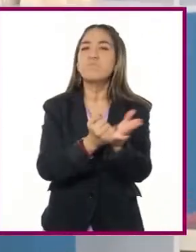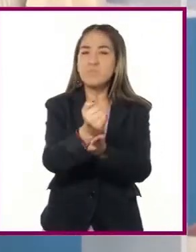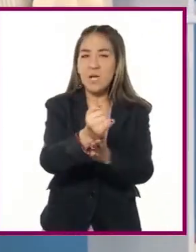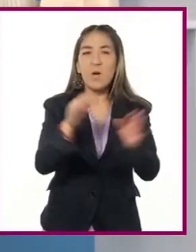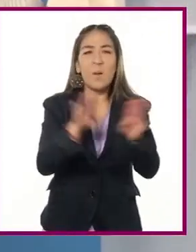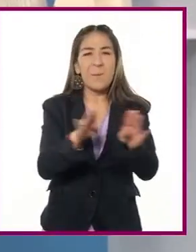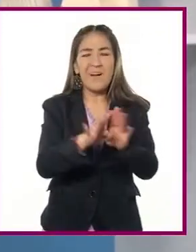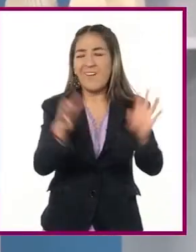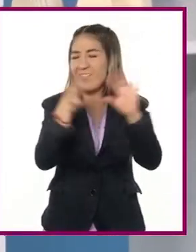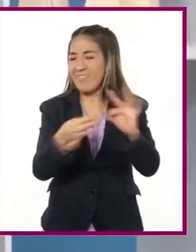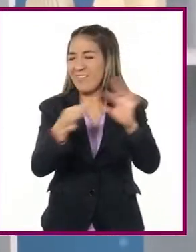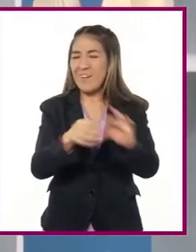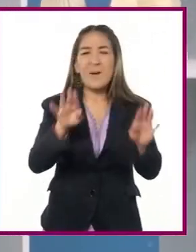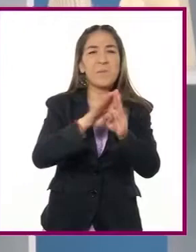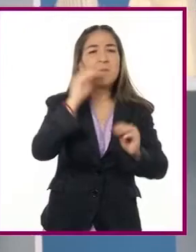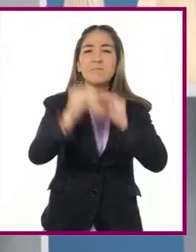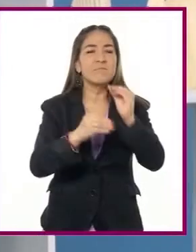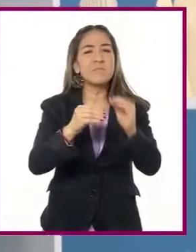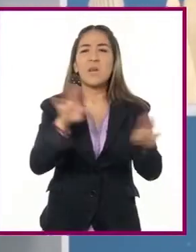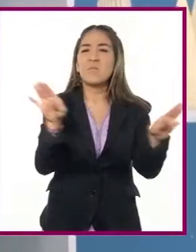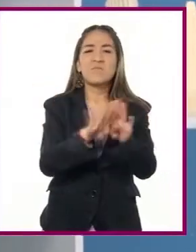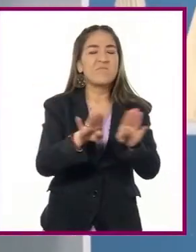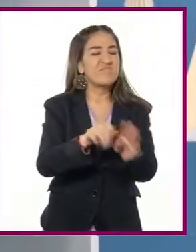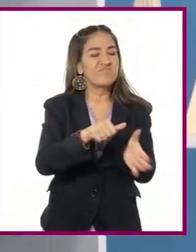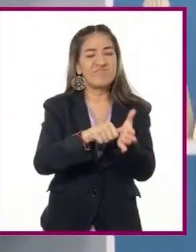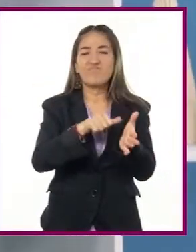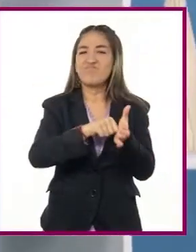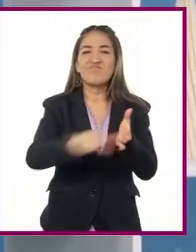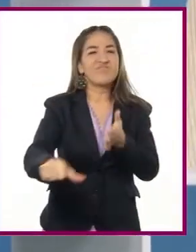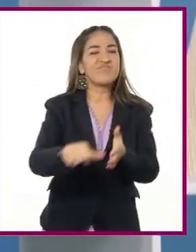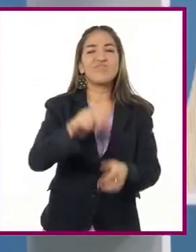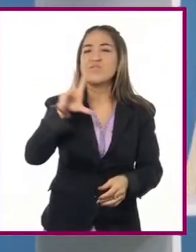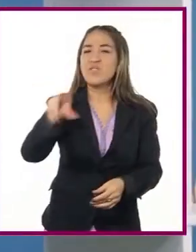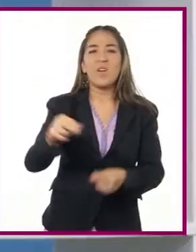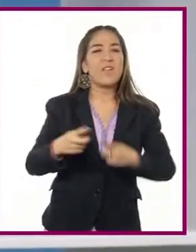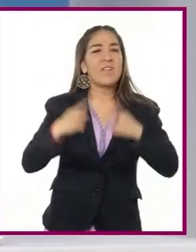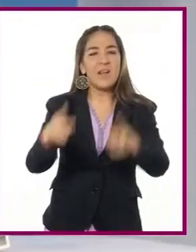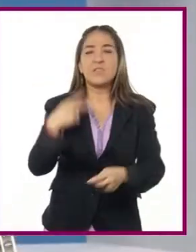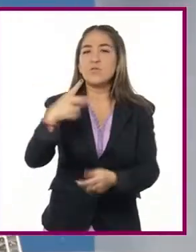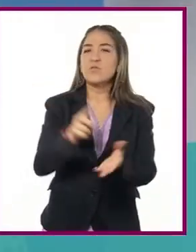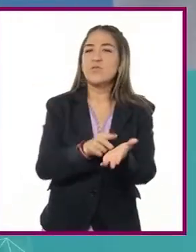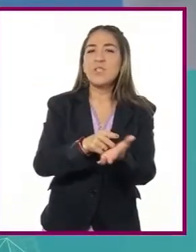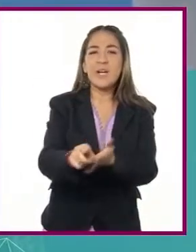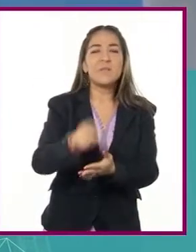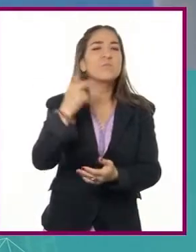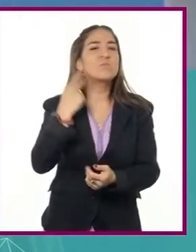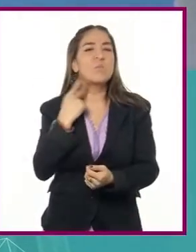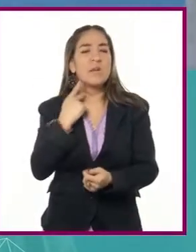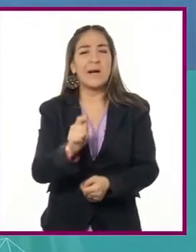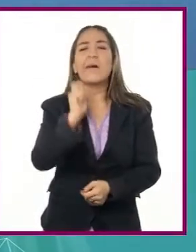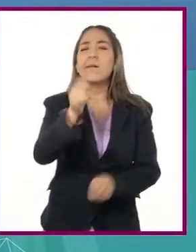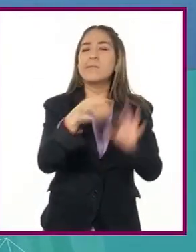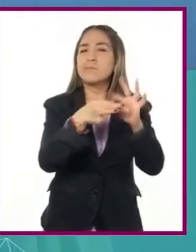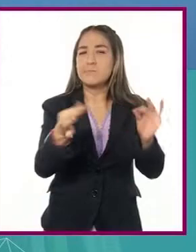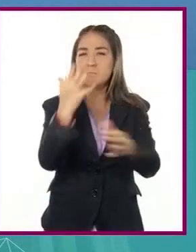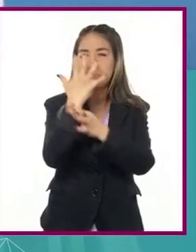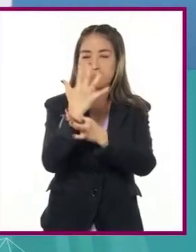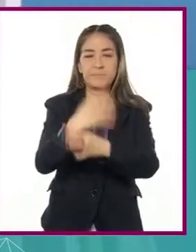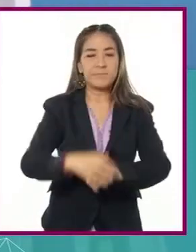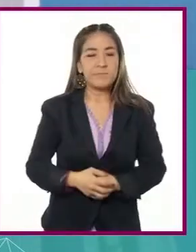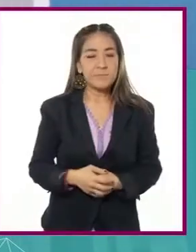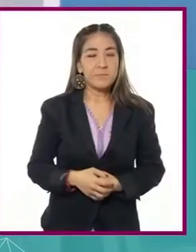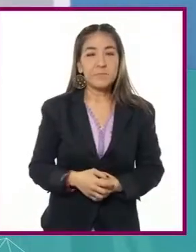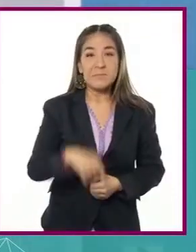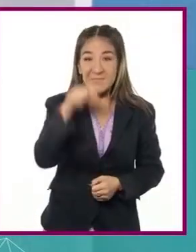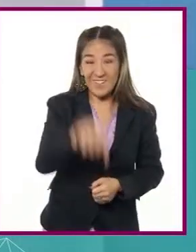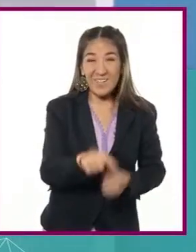mucha discusión, negar a las mujeres los derechos políticos, argumentando: en el estado en que se encuentra